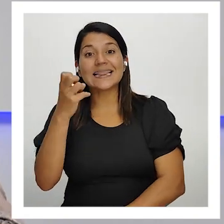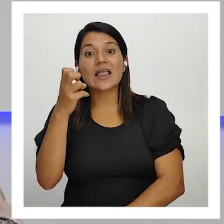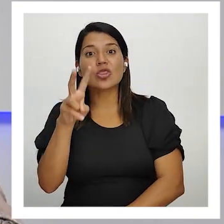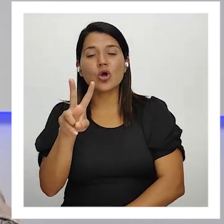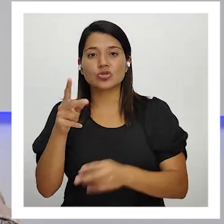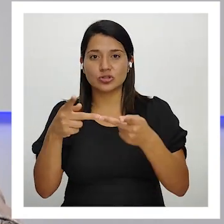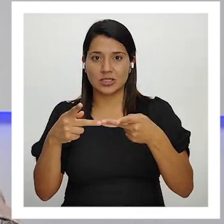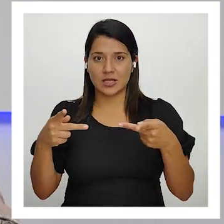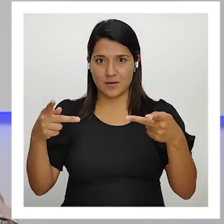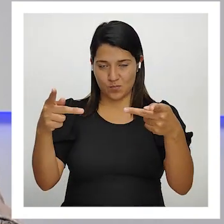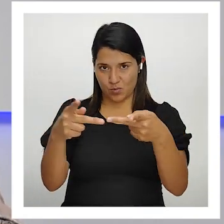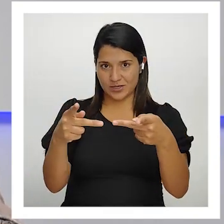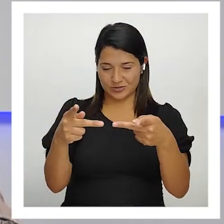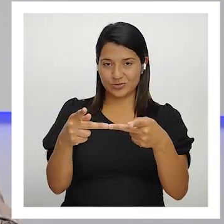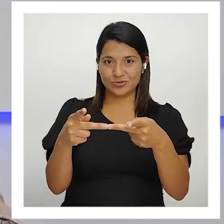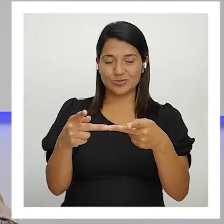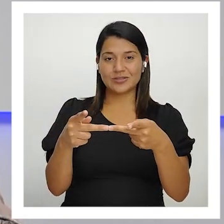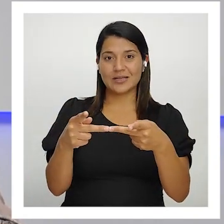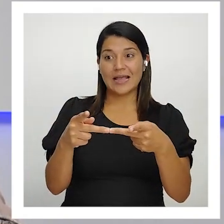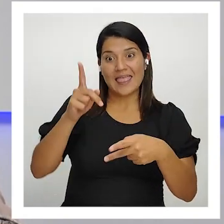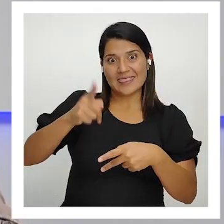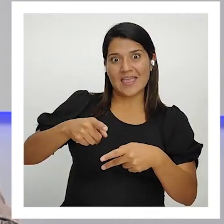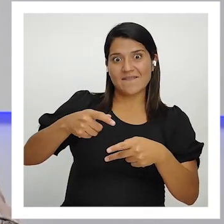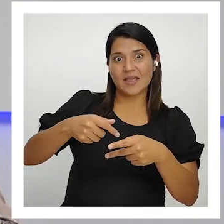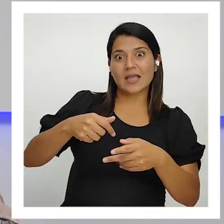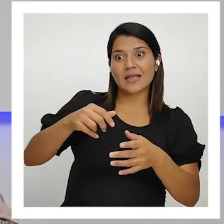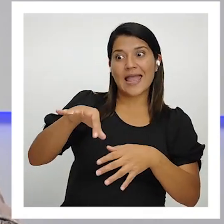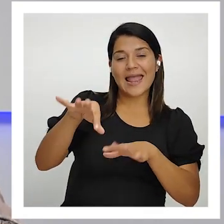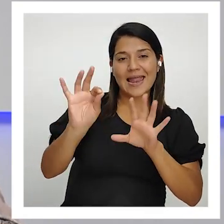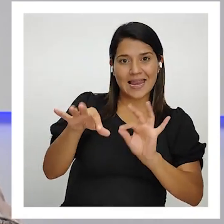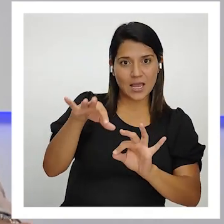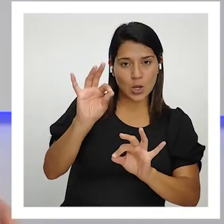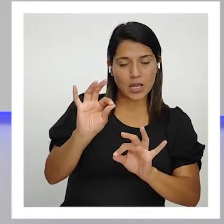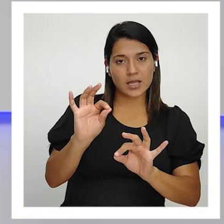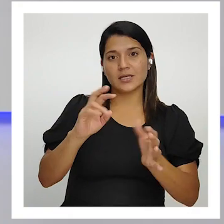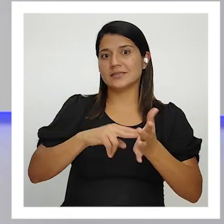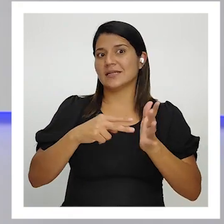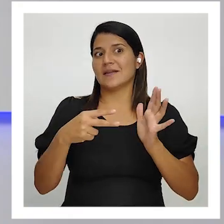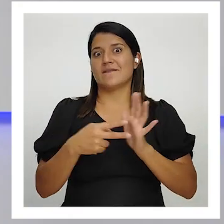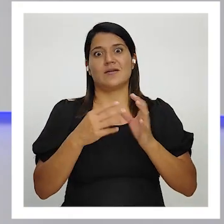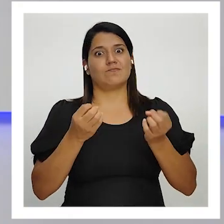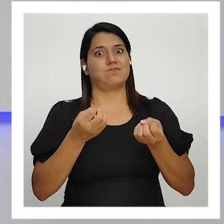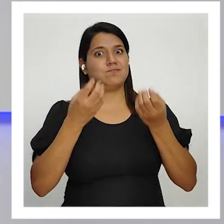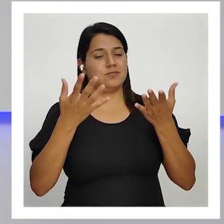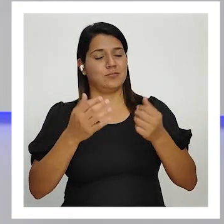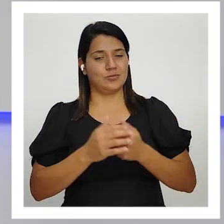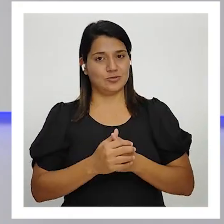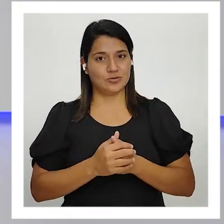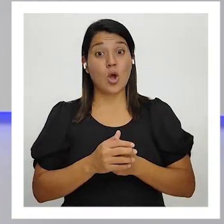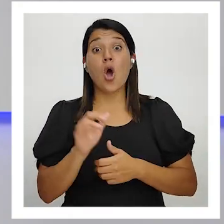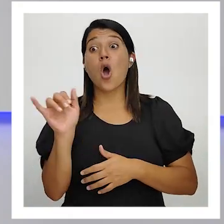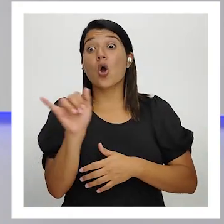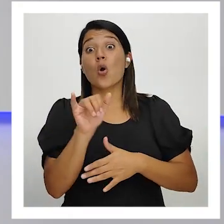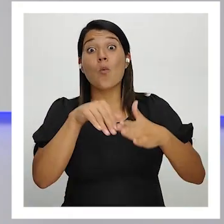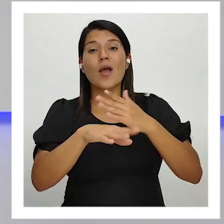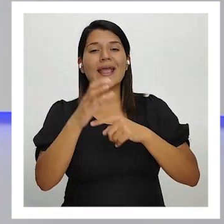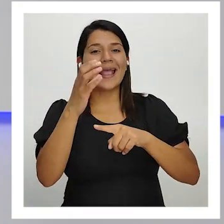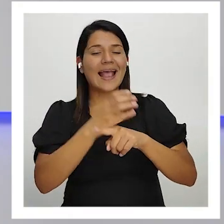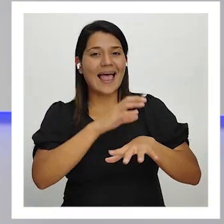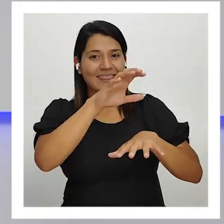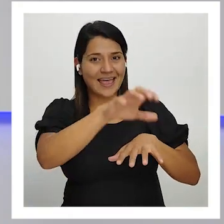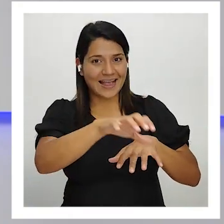cargos los que se van a elegir. Es muchísimo. Y como en cada cantón y en cada